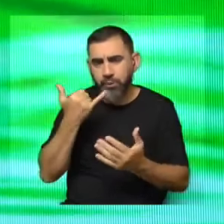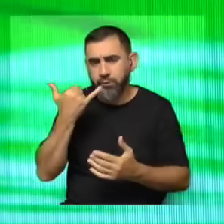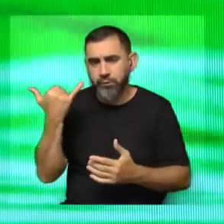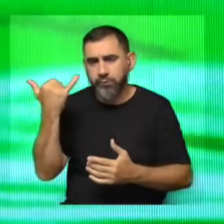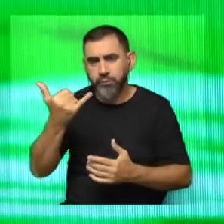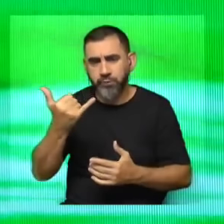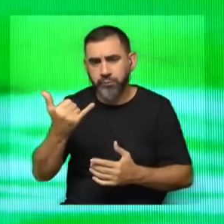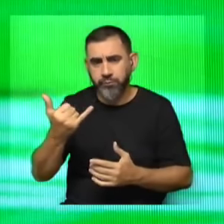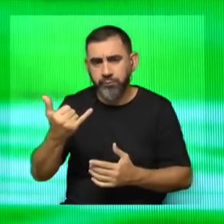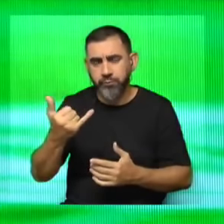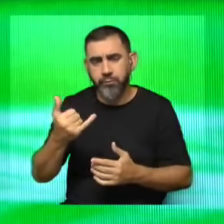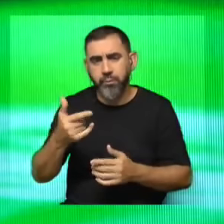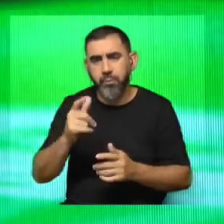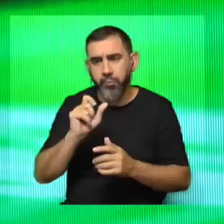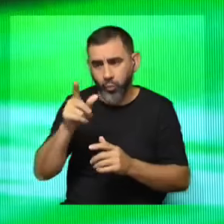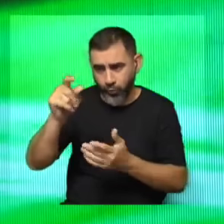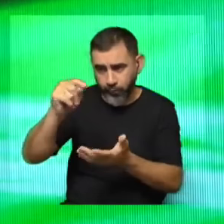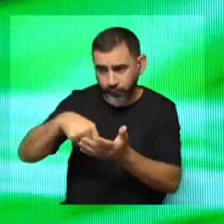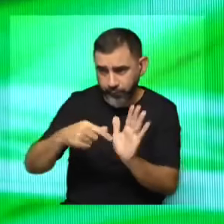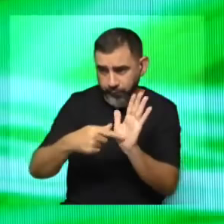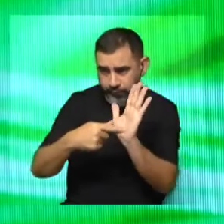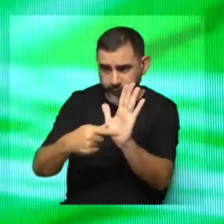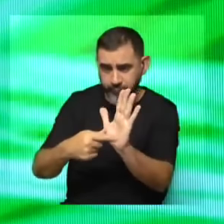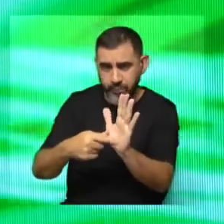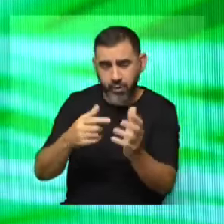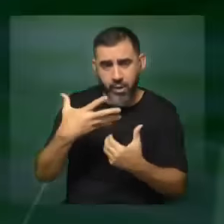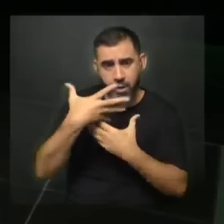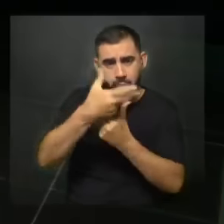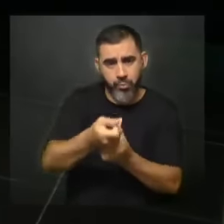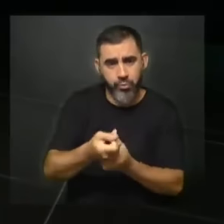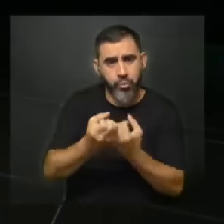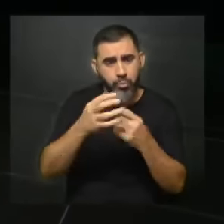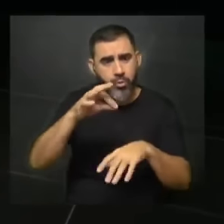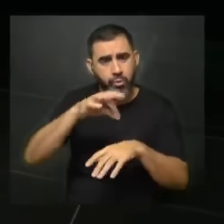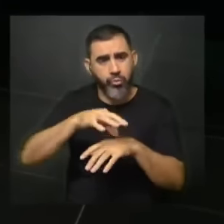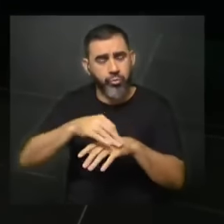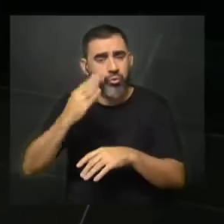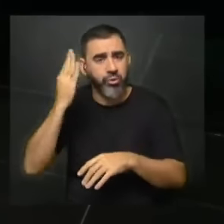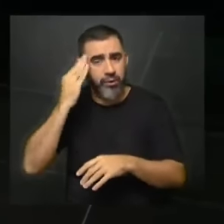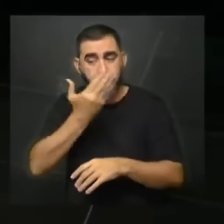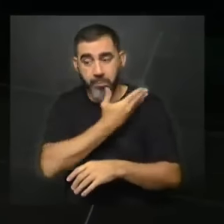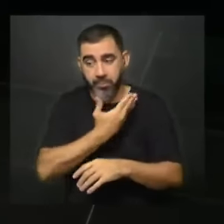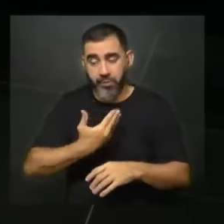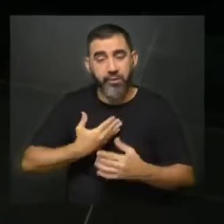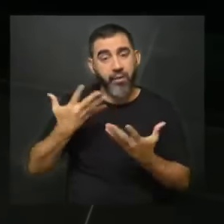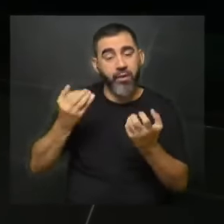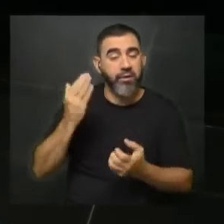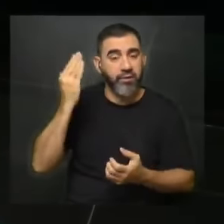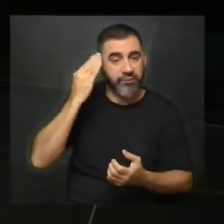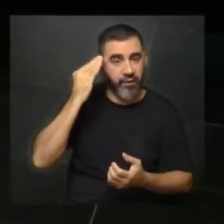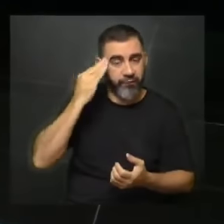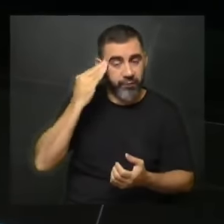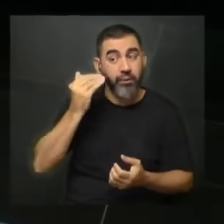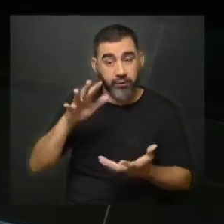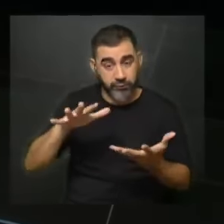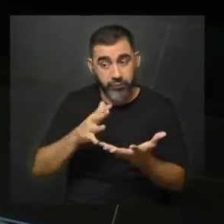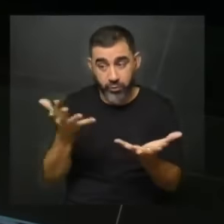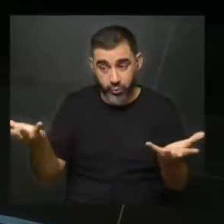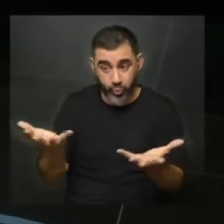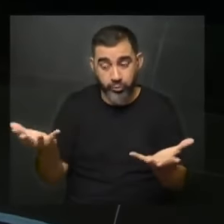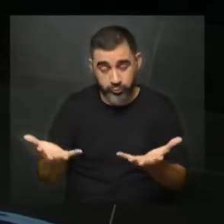mandos medios a los colegas tú firmaste esta carta de apoyo aem Porque el Dr ra Rodríguez quiere saber que es el presidente sea es eso sucede a